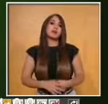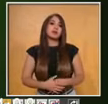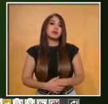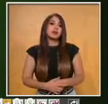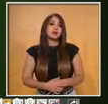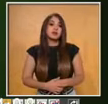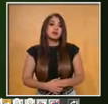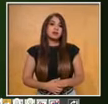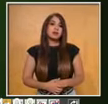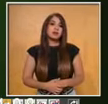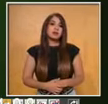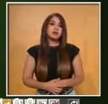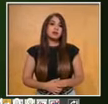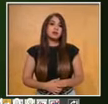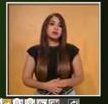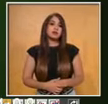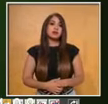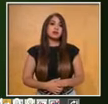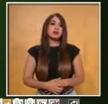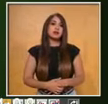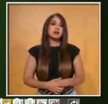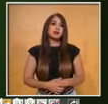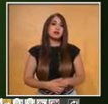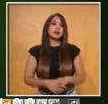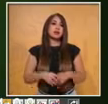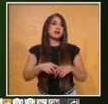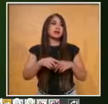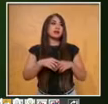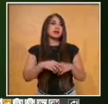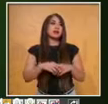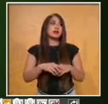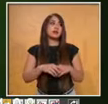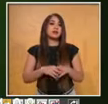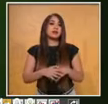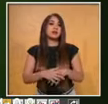1970... aparece el metro en